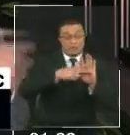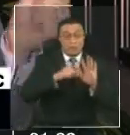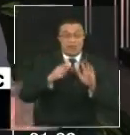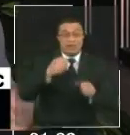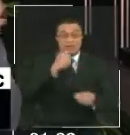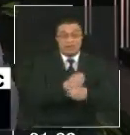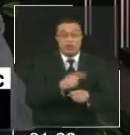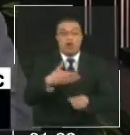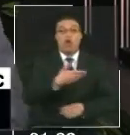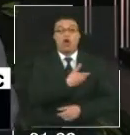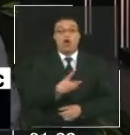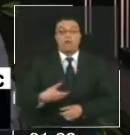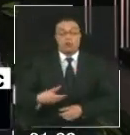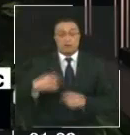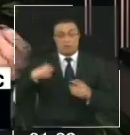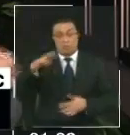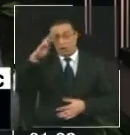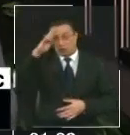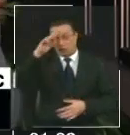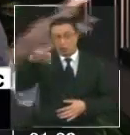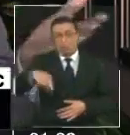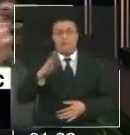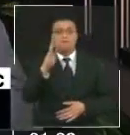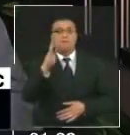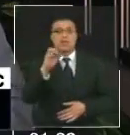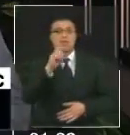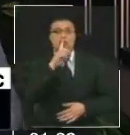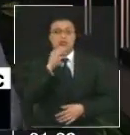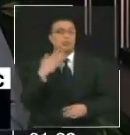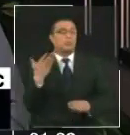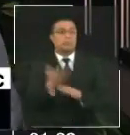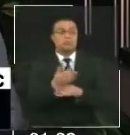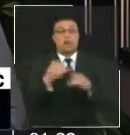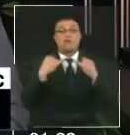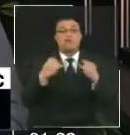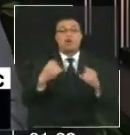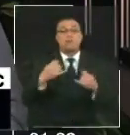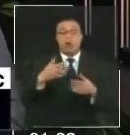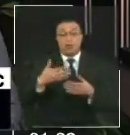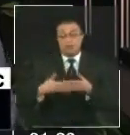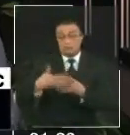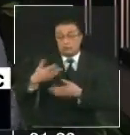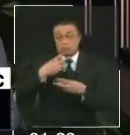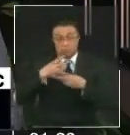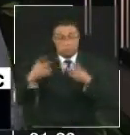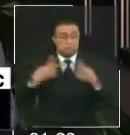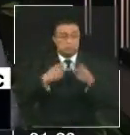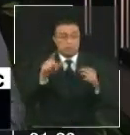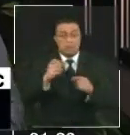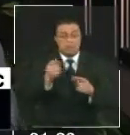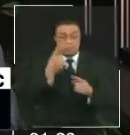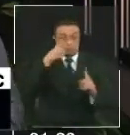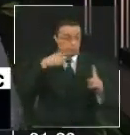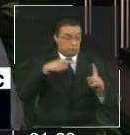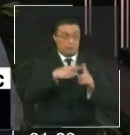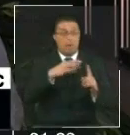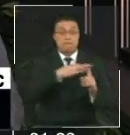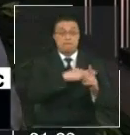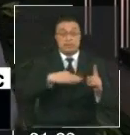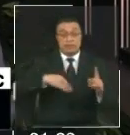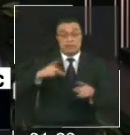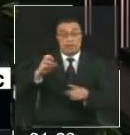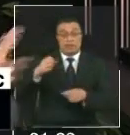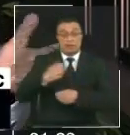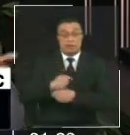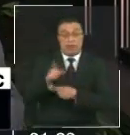laboral y que el gobierno paradojalmente acaba de vetar. Y según informa la prensa, la principal partidaria de este veto era la ministra del